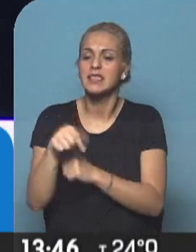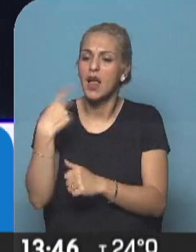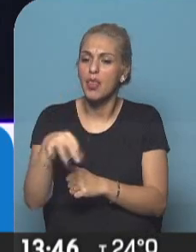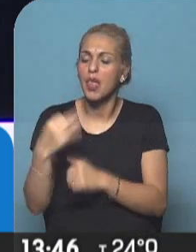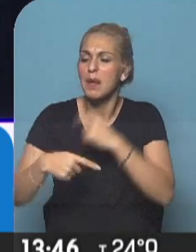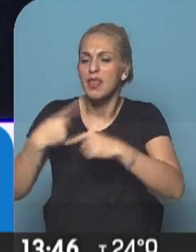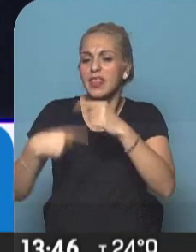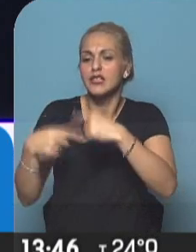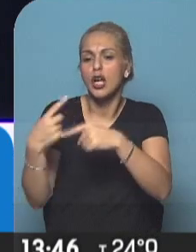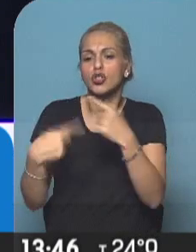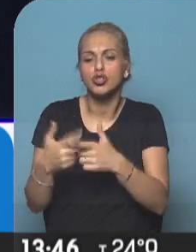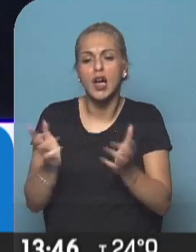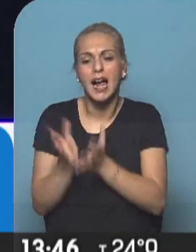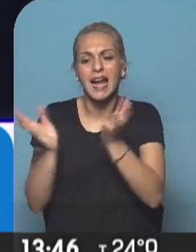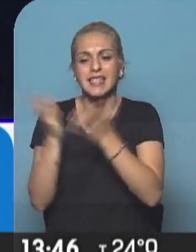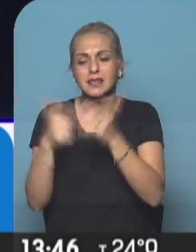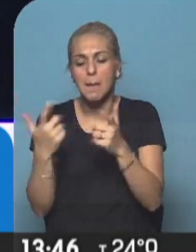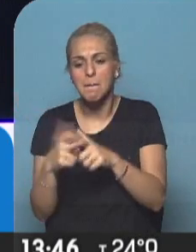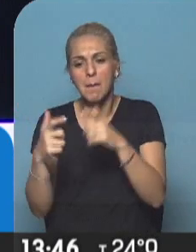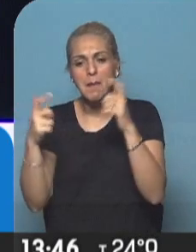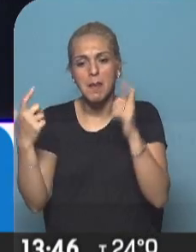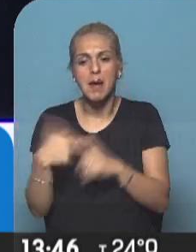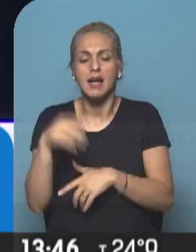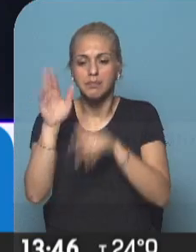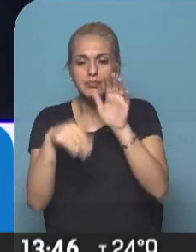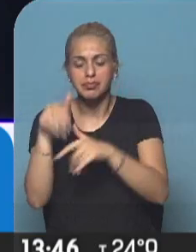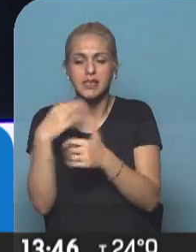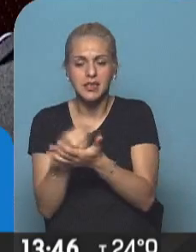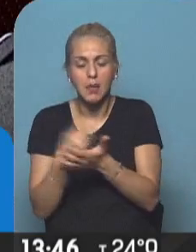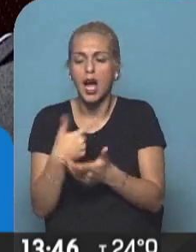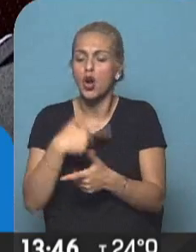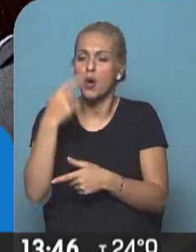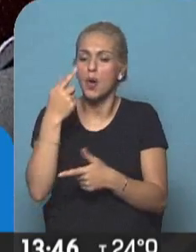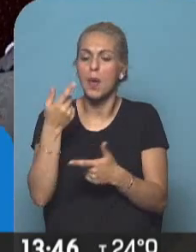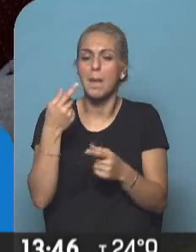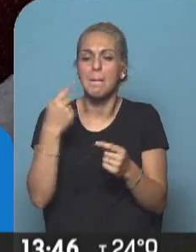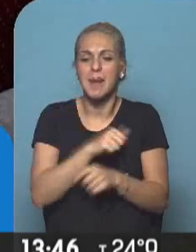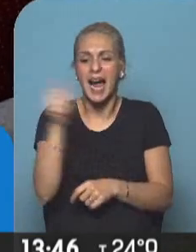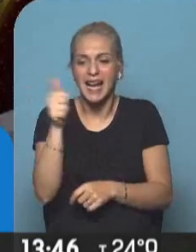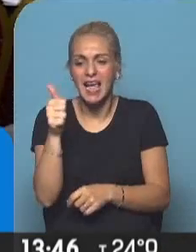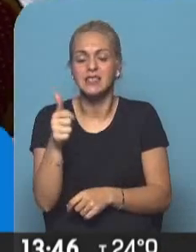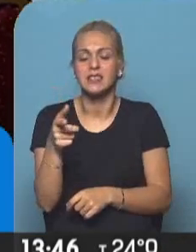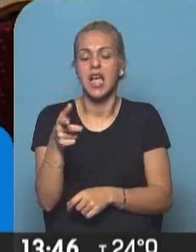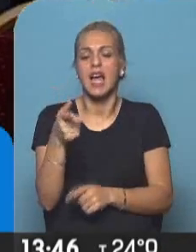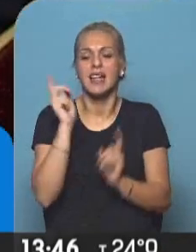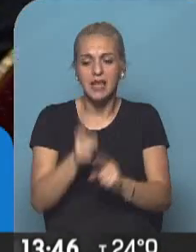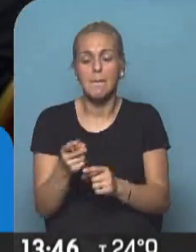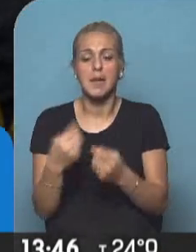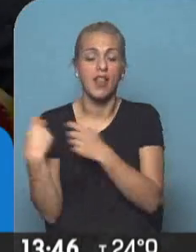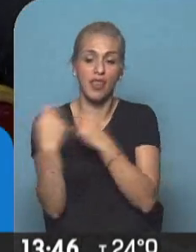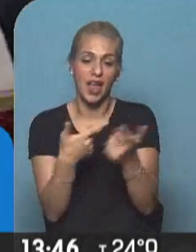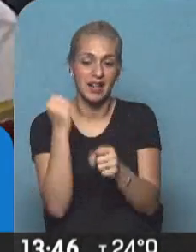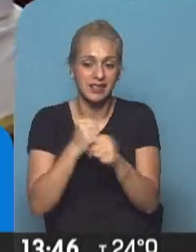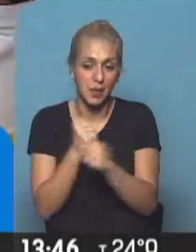desarrollarse pujantemente, generando no solamente riqueza, sino también oportunidades de empleo. El titular de la